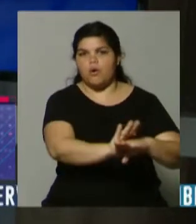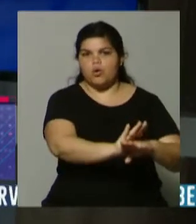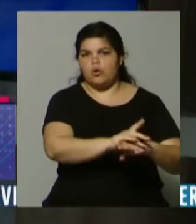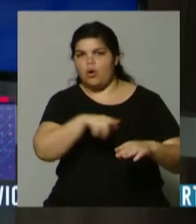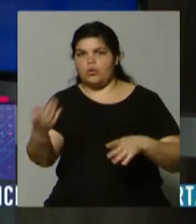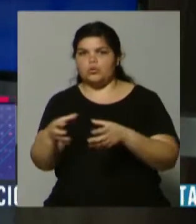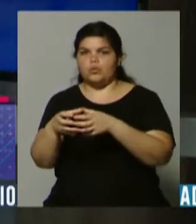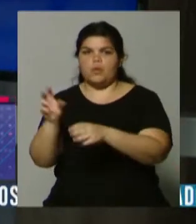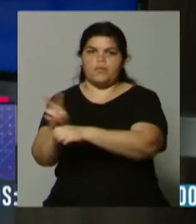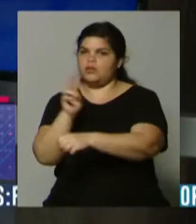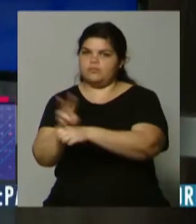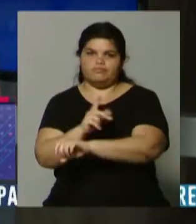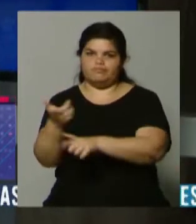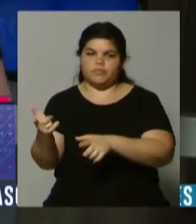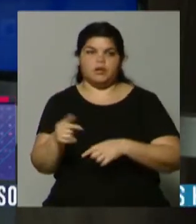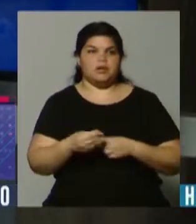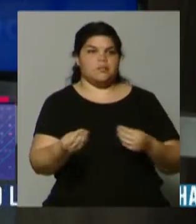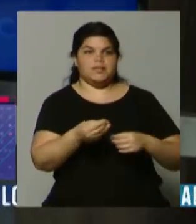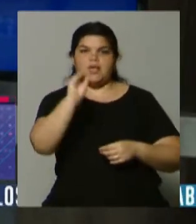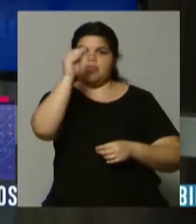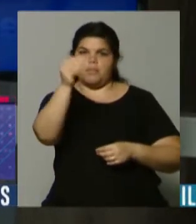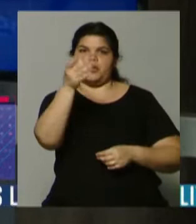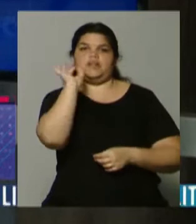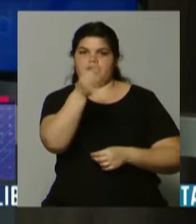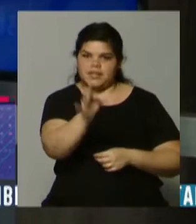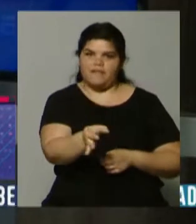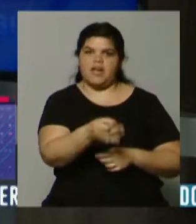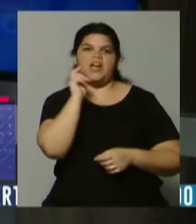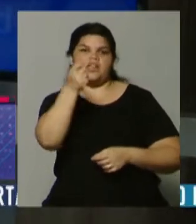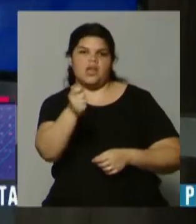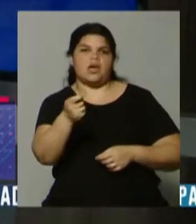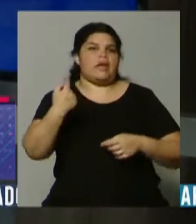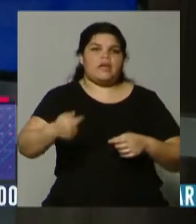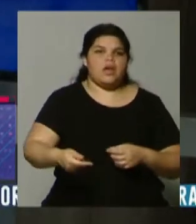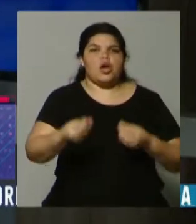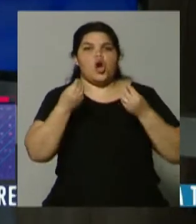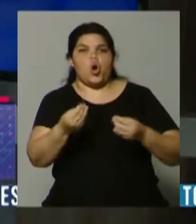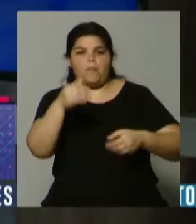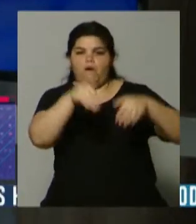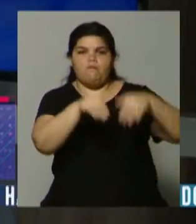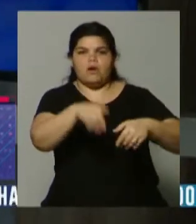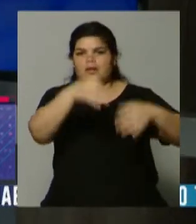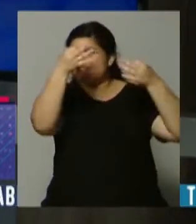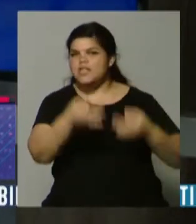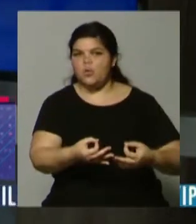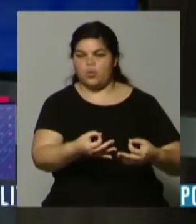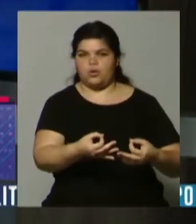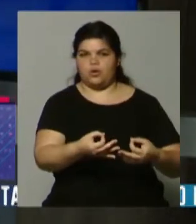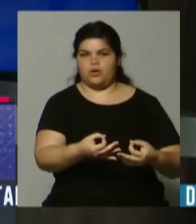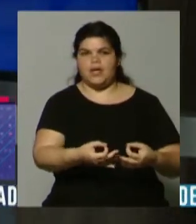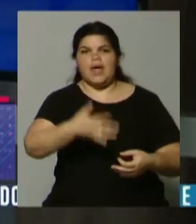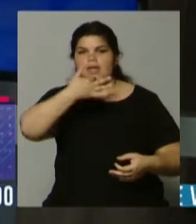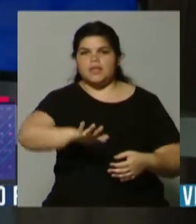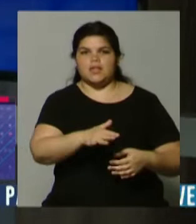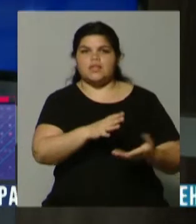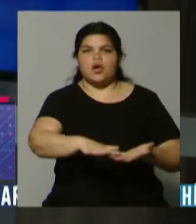Protectora. Todo el mundo que votaba al Partido Demócrata sabía qué estaba votando en términos de programa político y más o menos era entendible cuáles eran las bases sociales